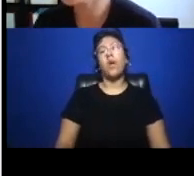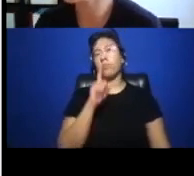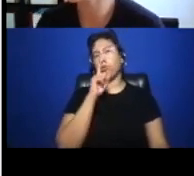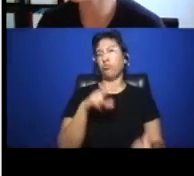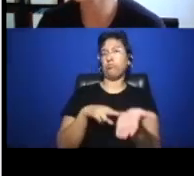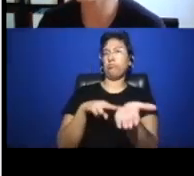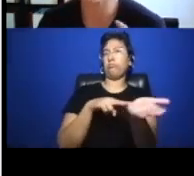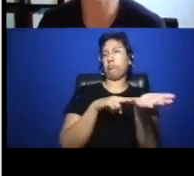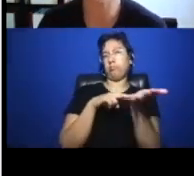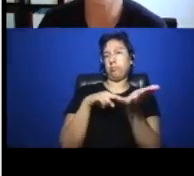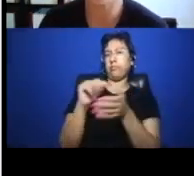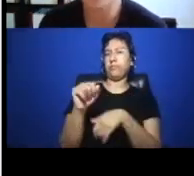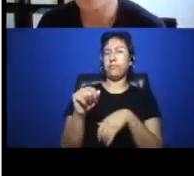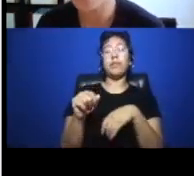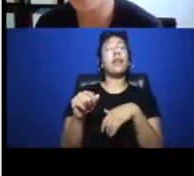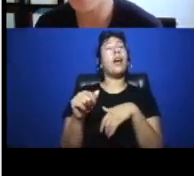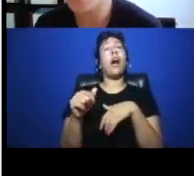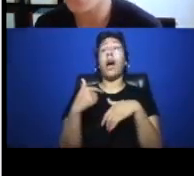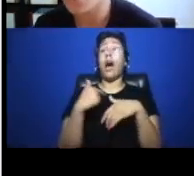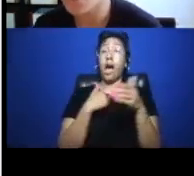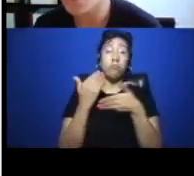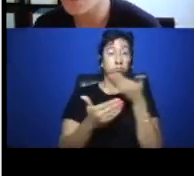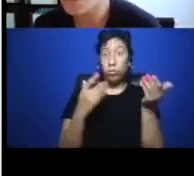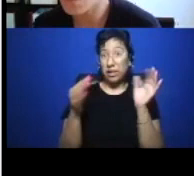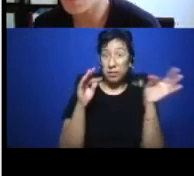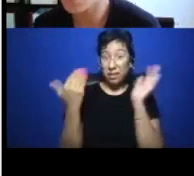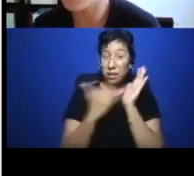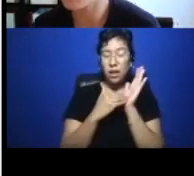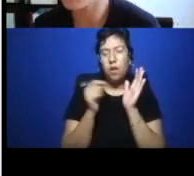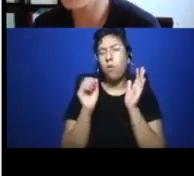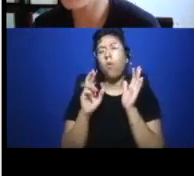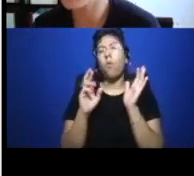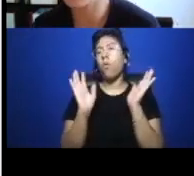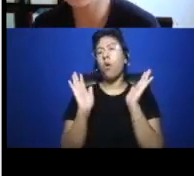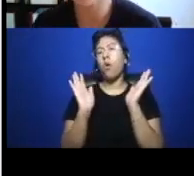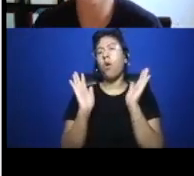Quiero identificar, quiero demostrarlo si lo quieren ver